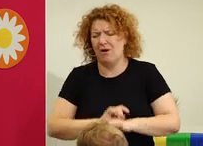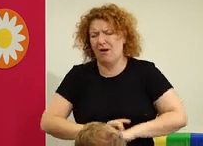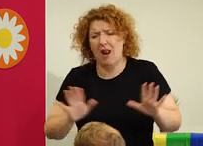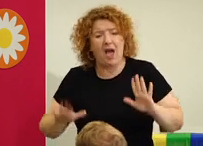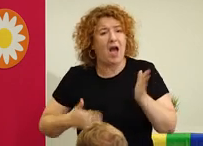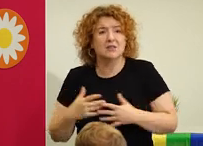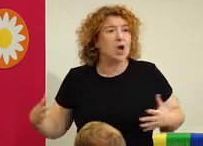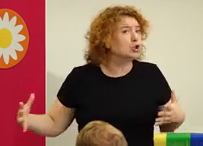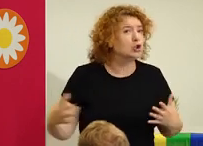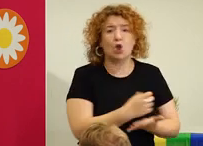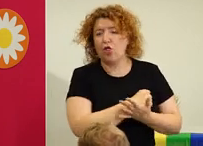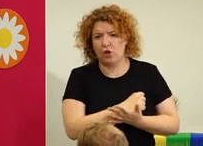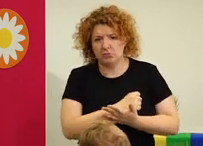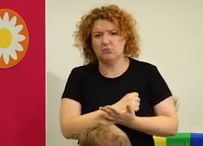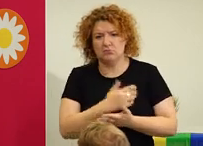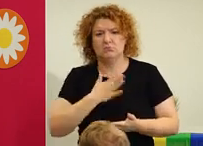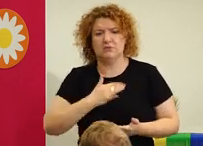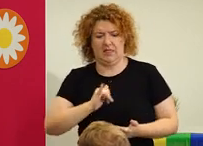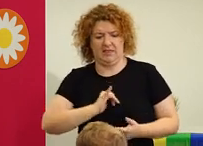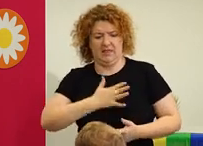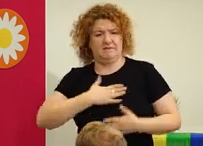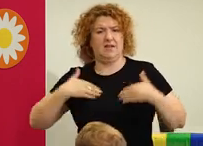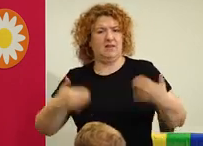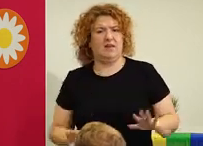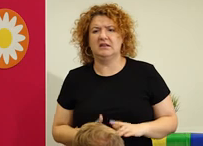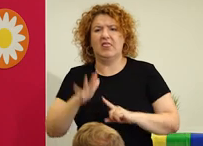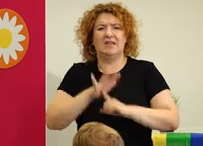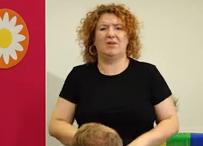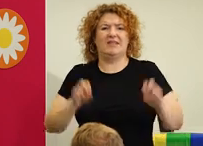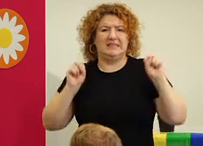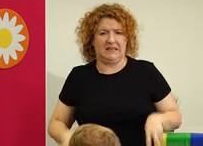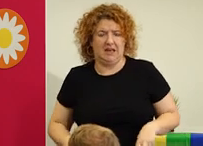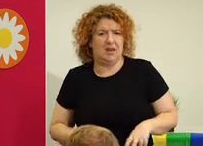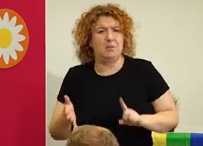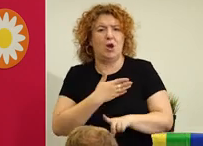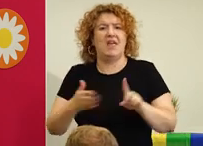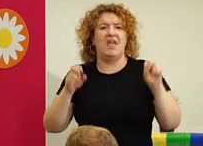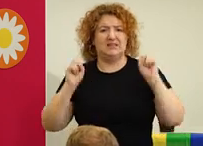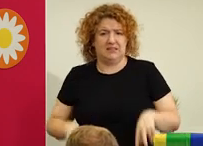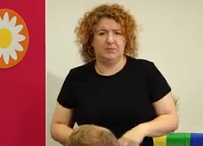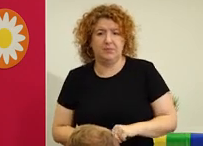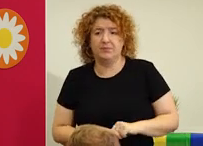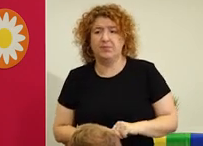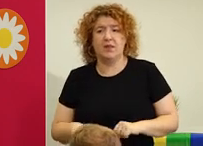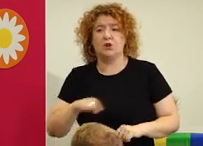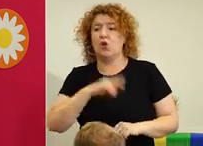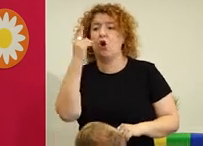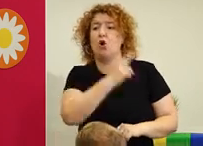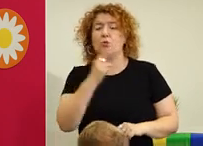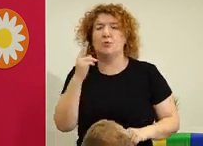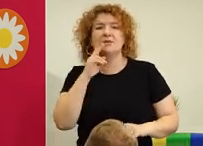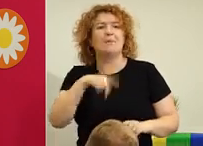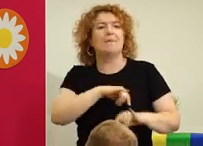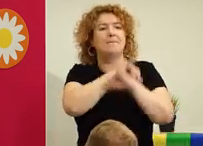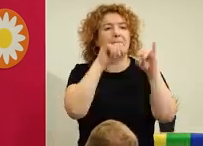todo el mundo tenga realmente el derecho a ser quien es sin sufrir ningún tipo de discriminación y violencia. Y en este momento comprometernos también con la